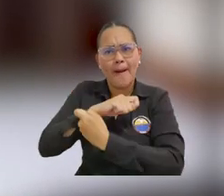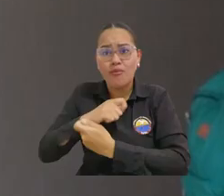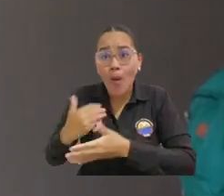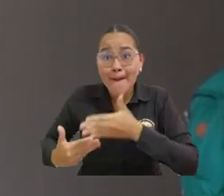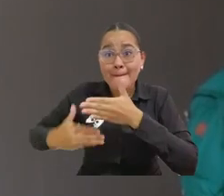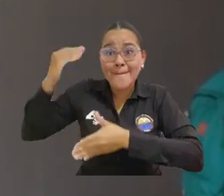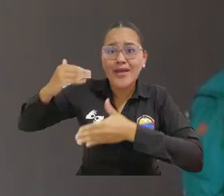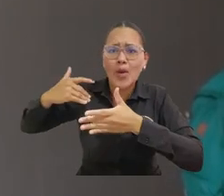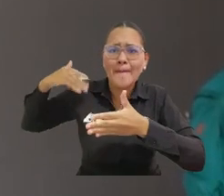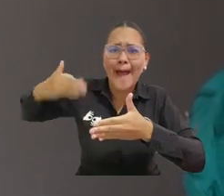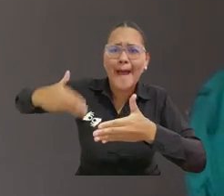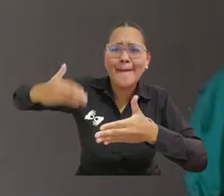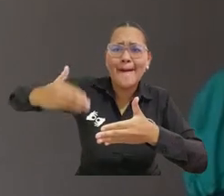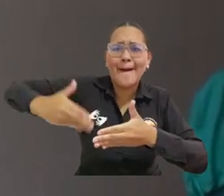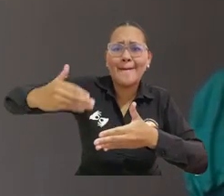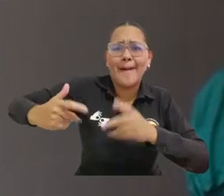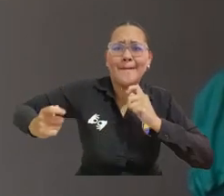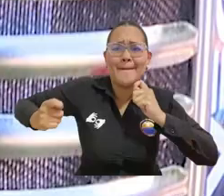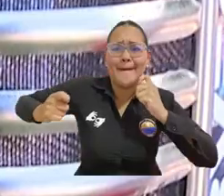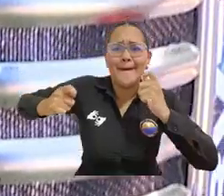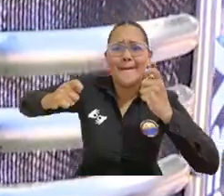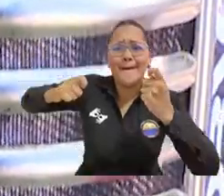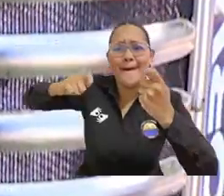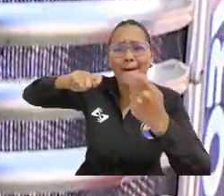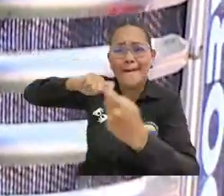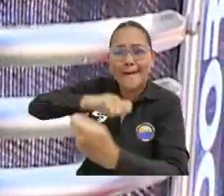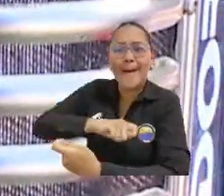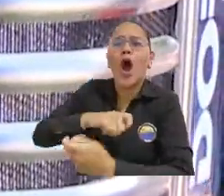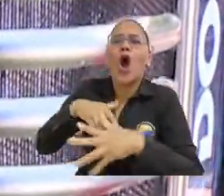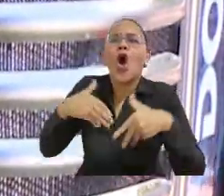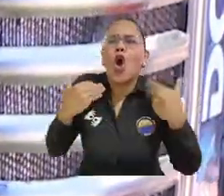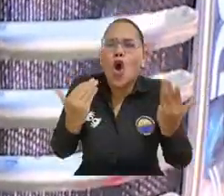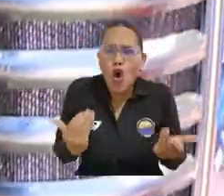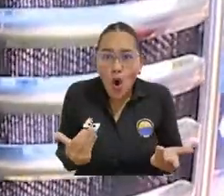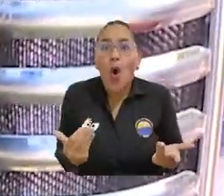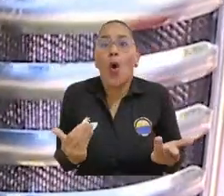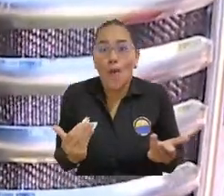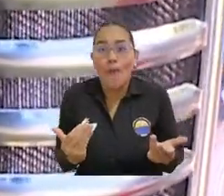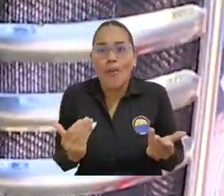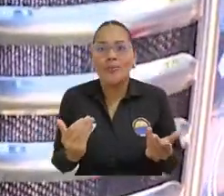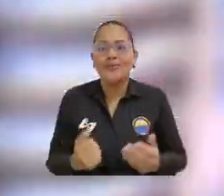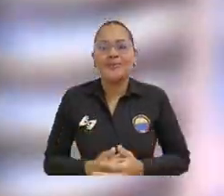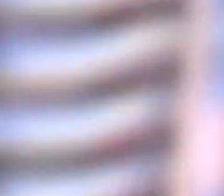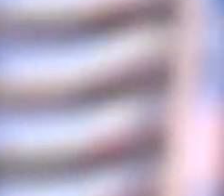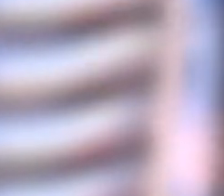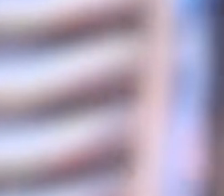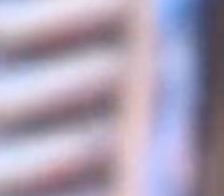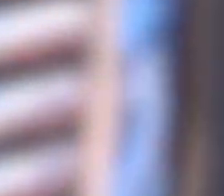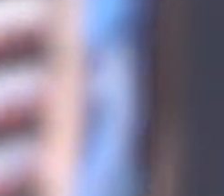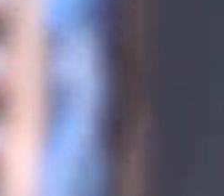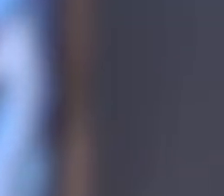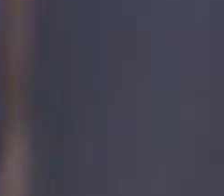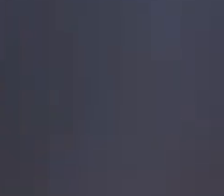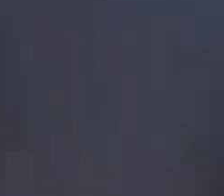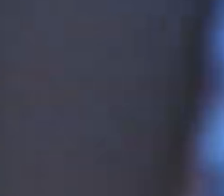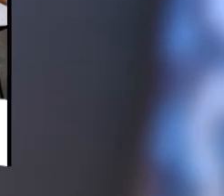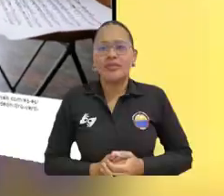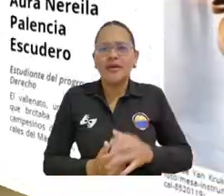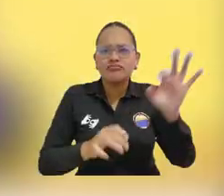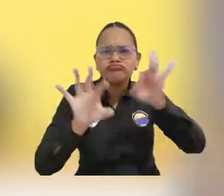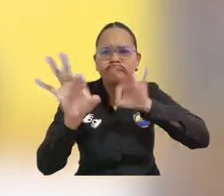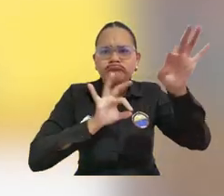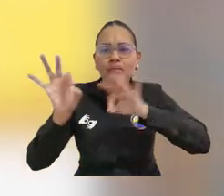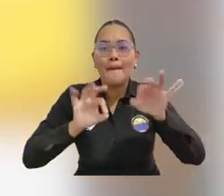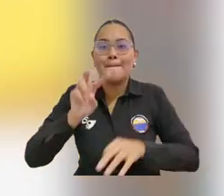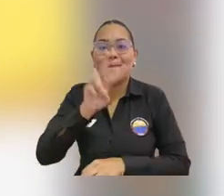desde sus raíces o sea lo que tradicionalmente se le llama vallenato y lo que actualmente se considera vallenato